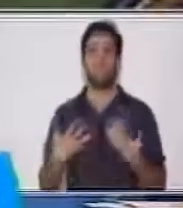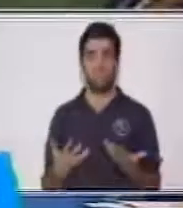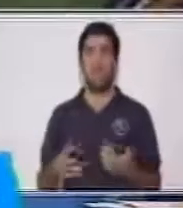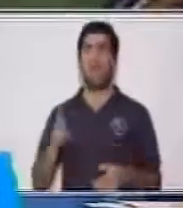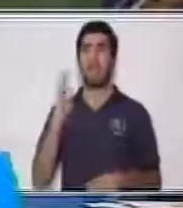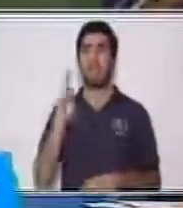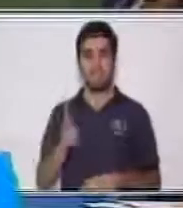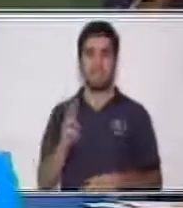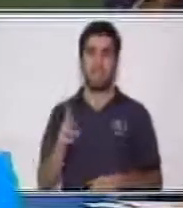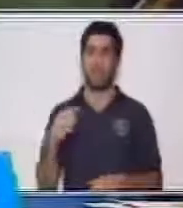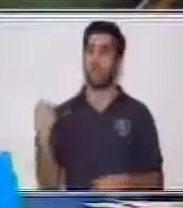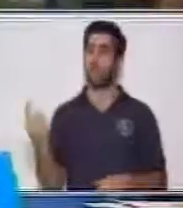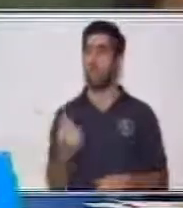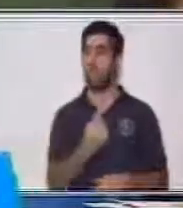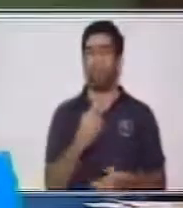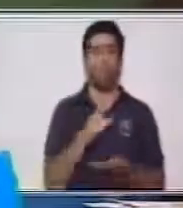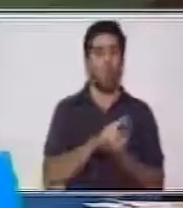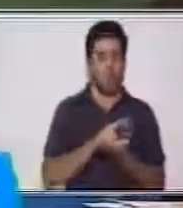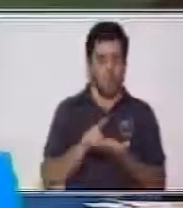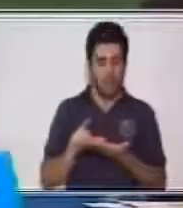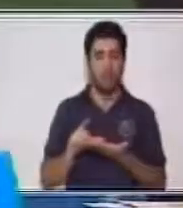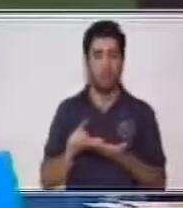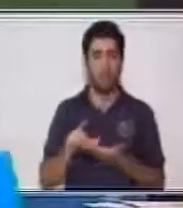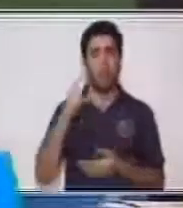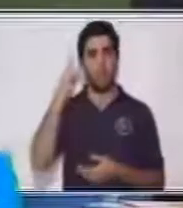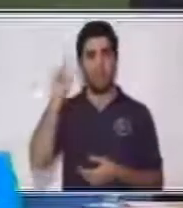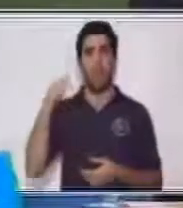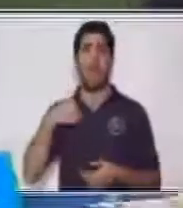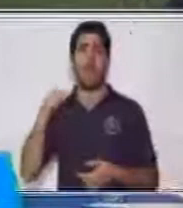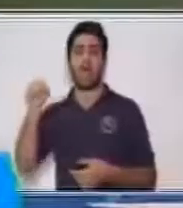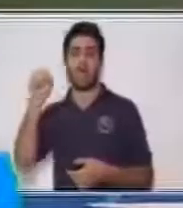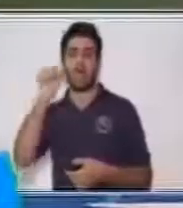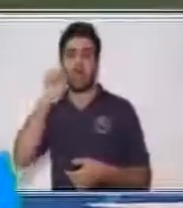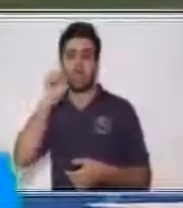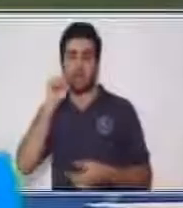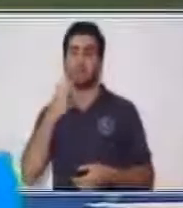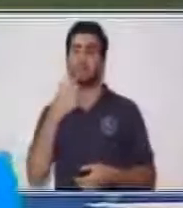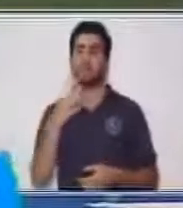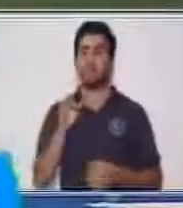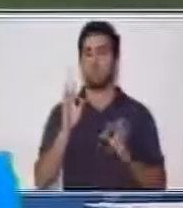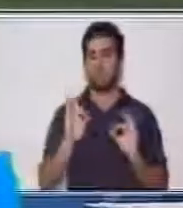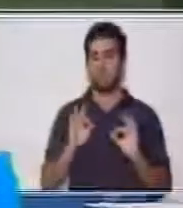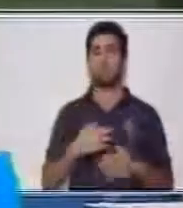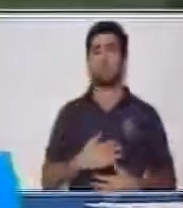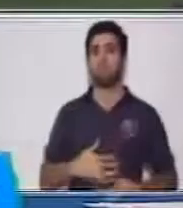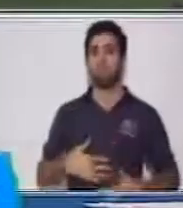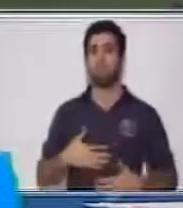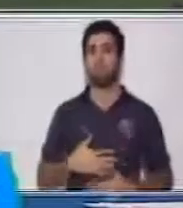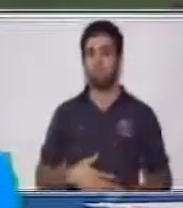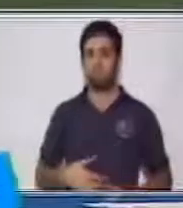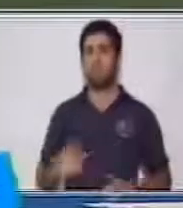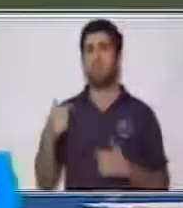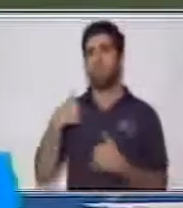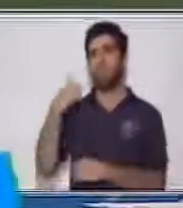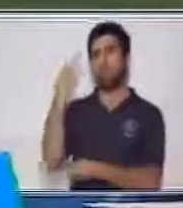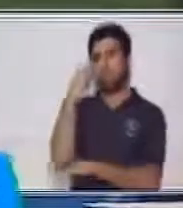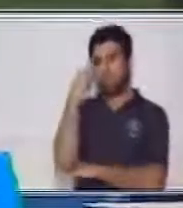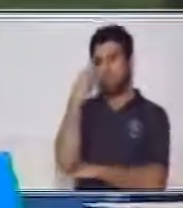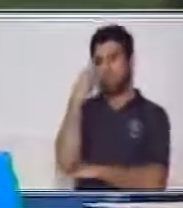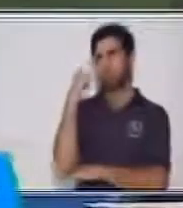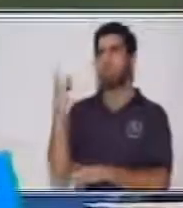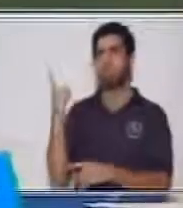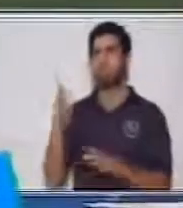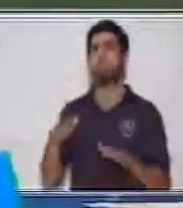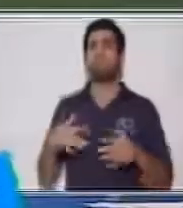muy limpio para que sus zanahorias salieran deliciosas. Ella se ponía a pensar, ¿qué